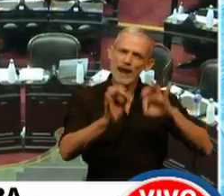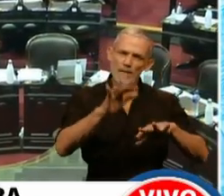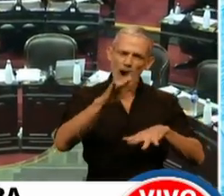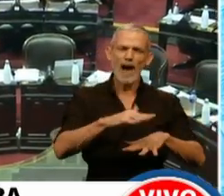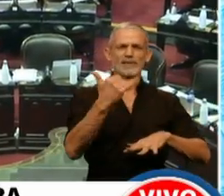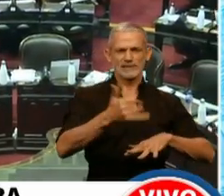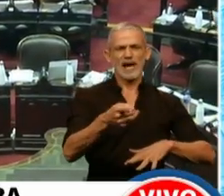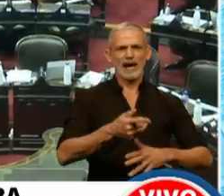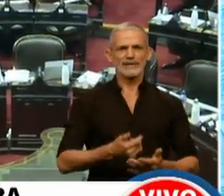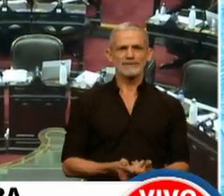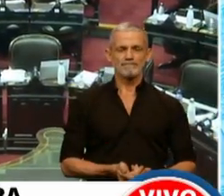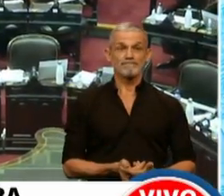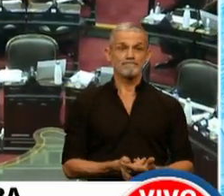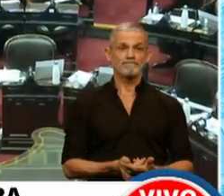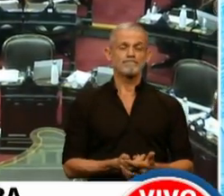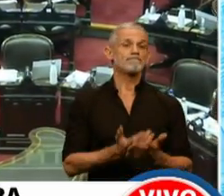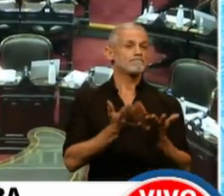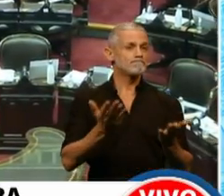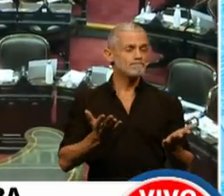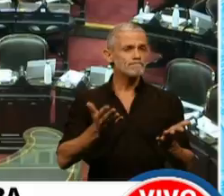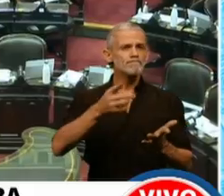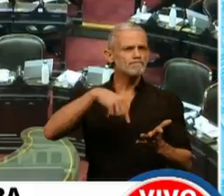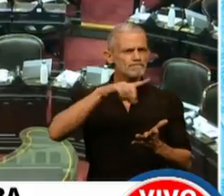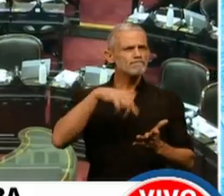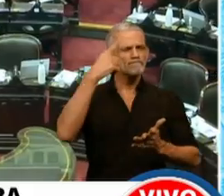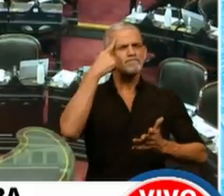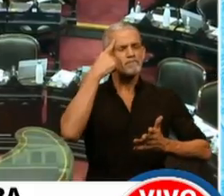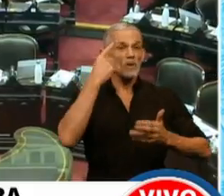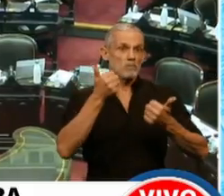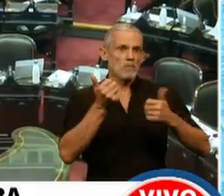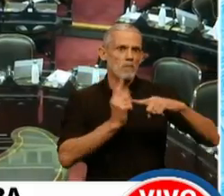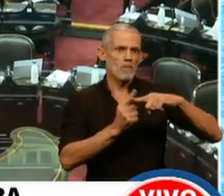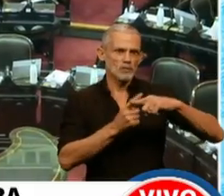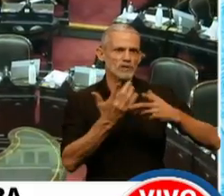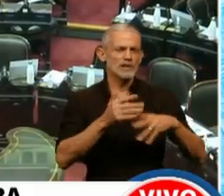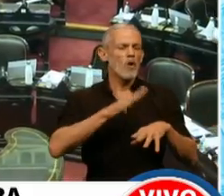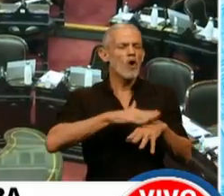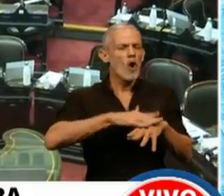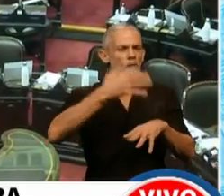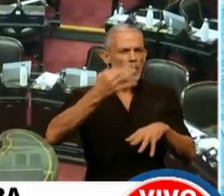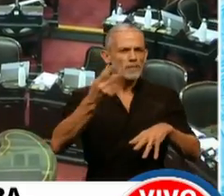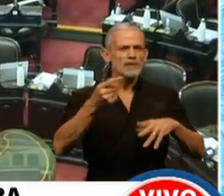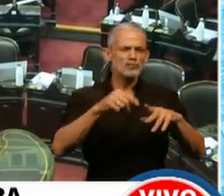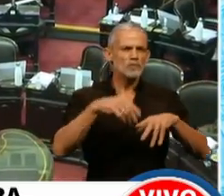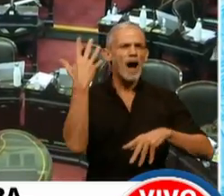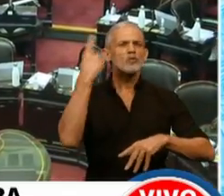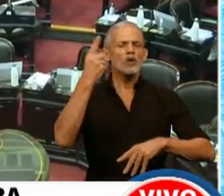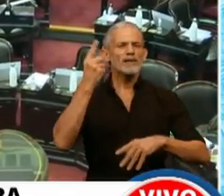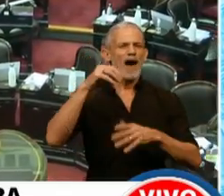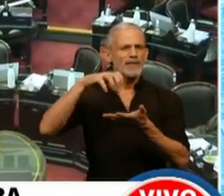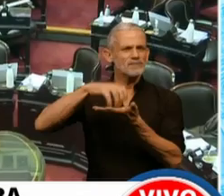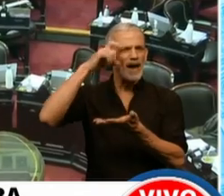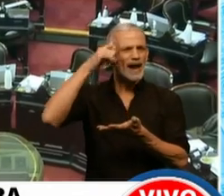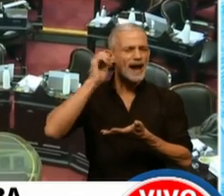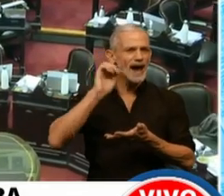y que si bien tomamos como favorable el compromiso que manifestaron las autoridades de energãa a